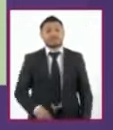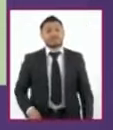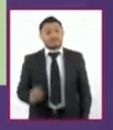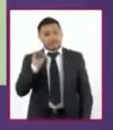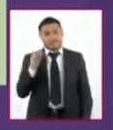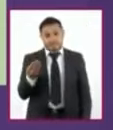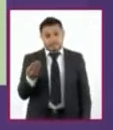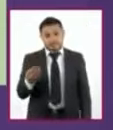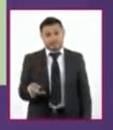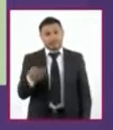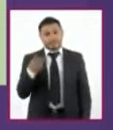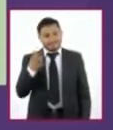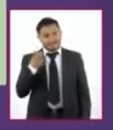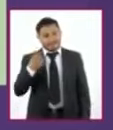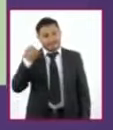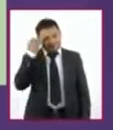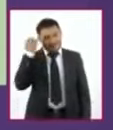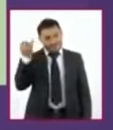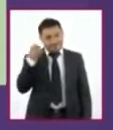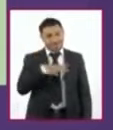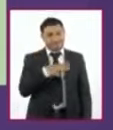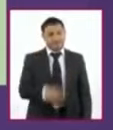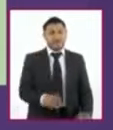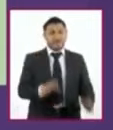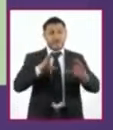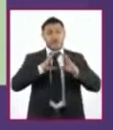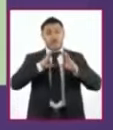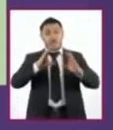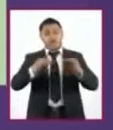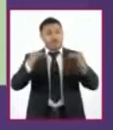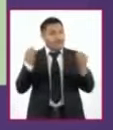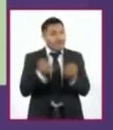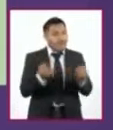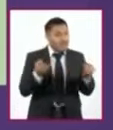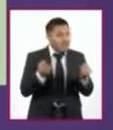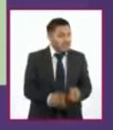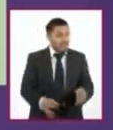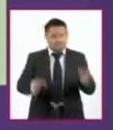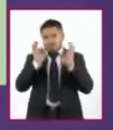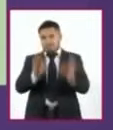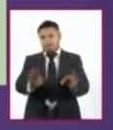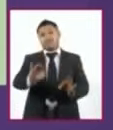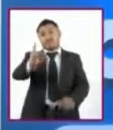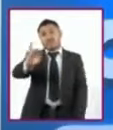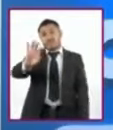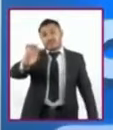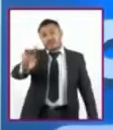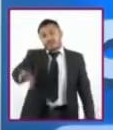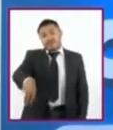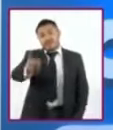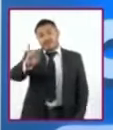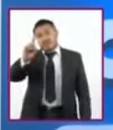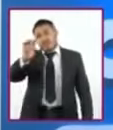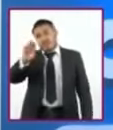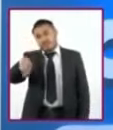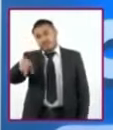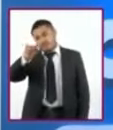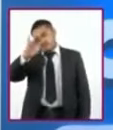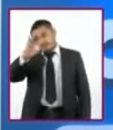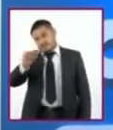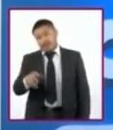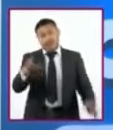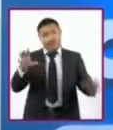supuesto, tal como lo imaginaron, la figura que se formó es idéntica a la original. Por lo tanto, el